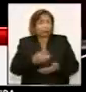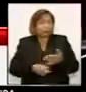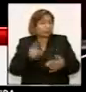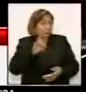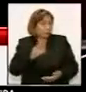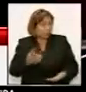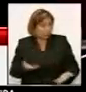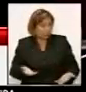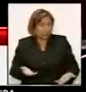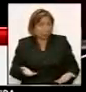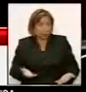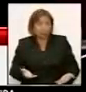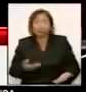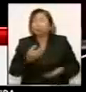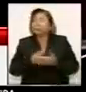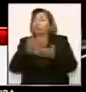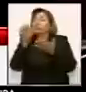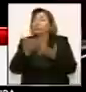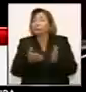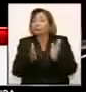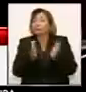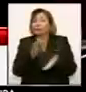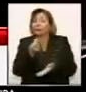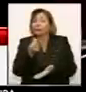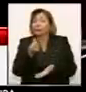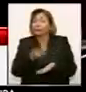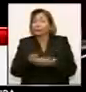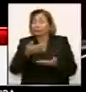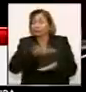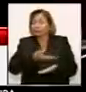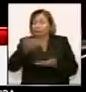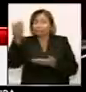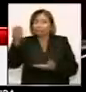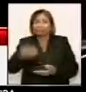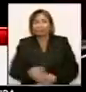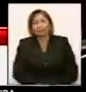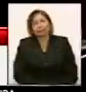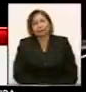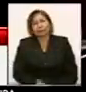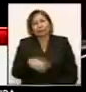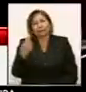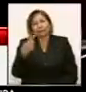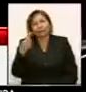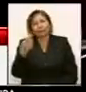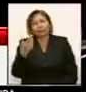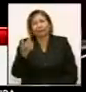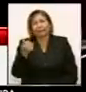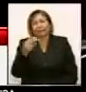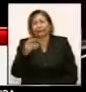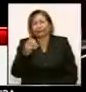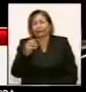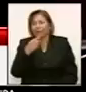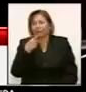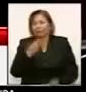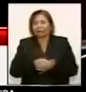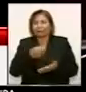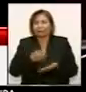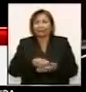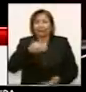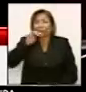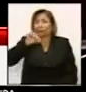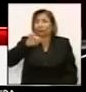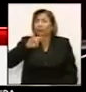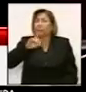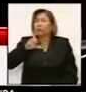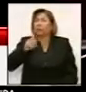sus bancos, nada más que para usar, llevar la plata a Estados Unidos, blanquearla y pasarla a Andorra. Y solamente por eso de ahí es que le cagaron la multa.